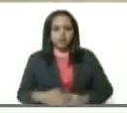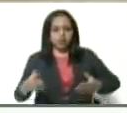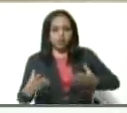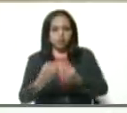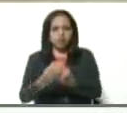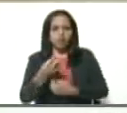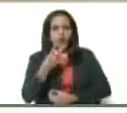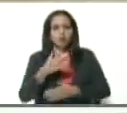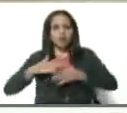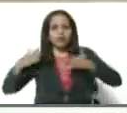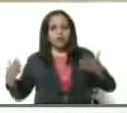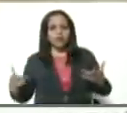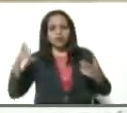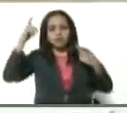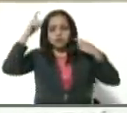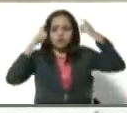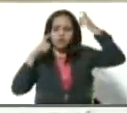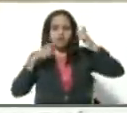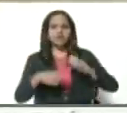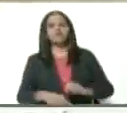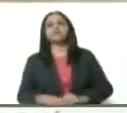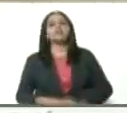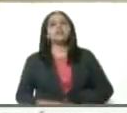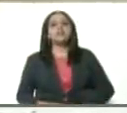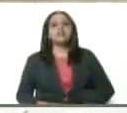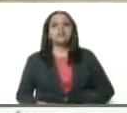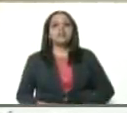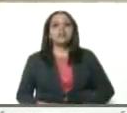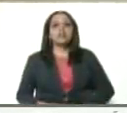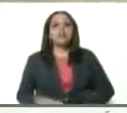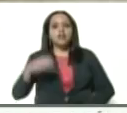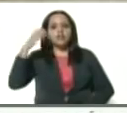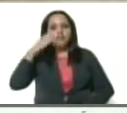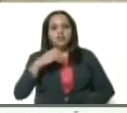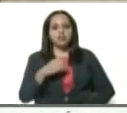dos gigantes, Hugo Chávez y Fidel Castro. Tenemos un video